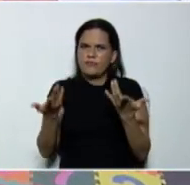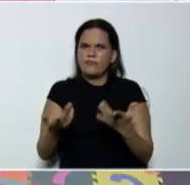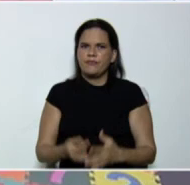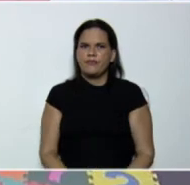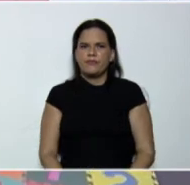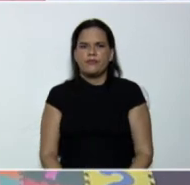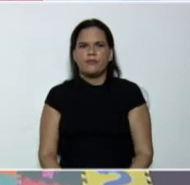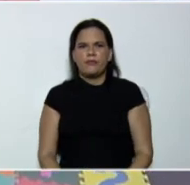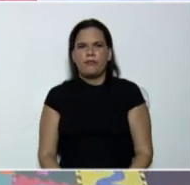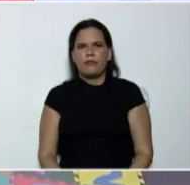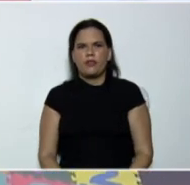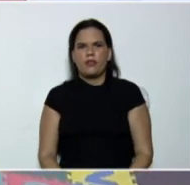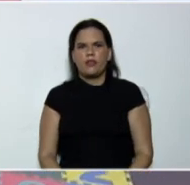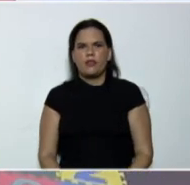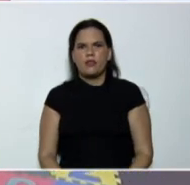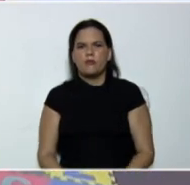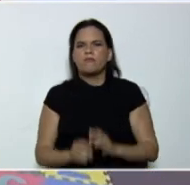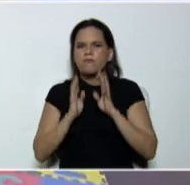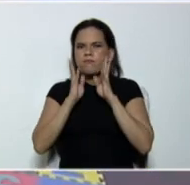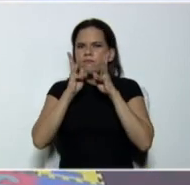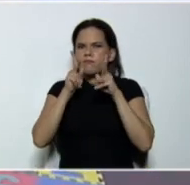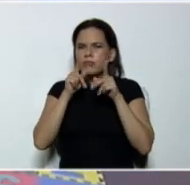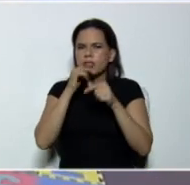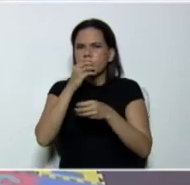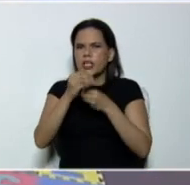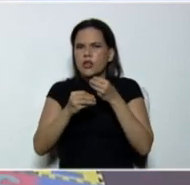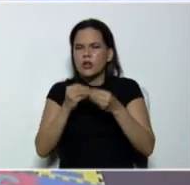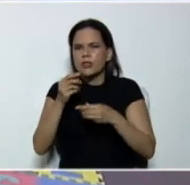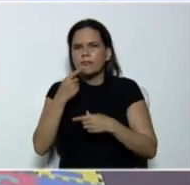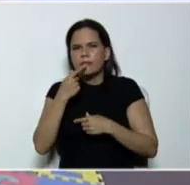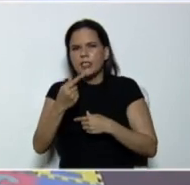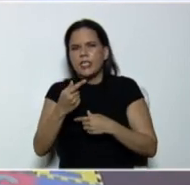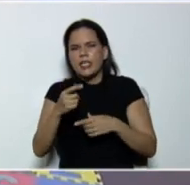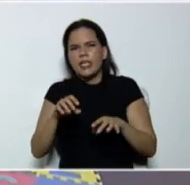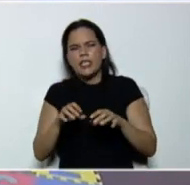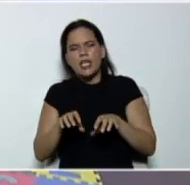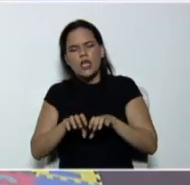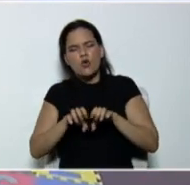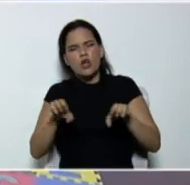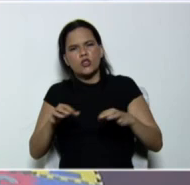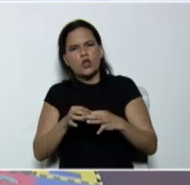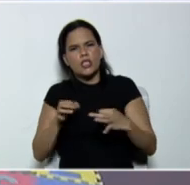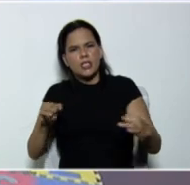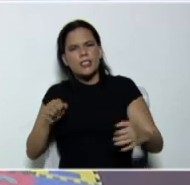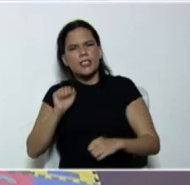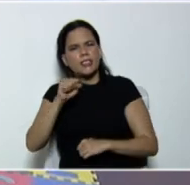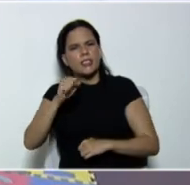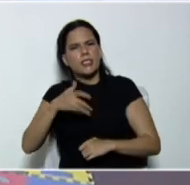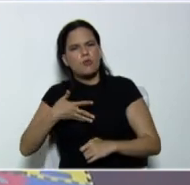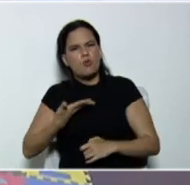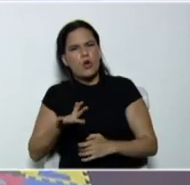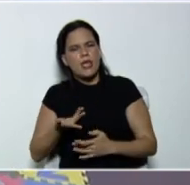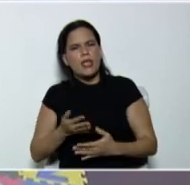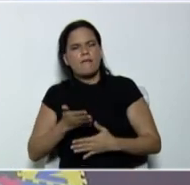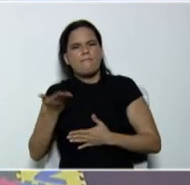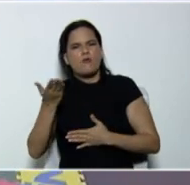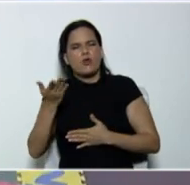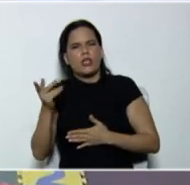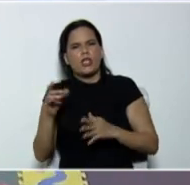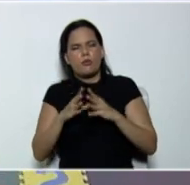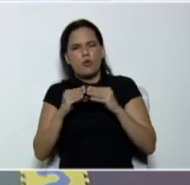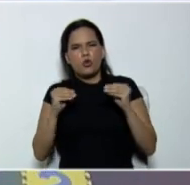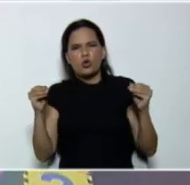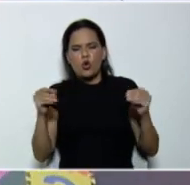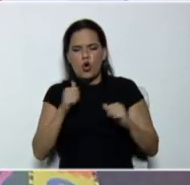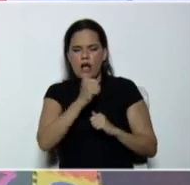y comentarios que nos hacen creer en que esta nueva modalidad de educación a distancia es posible y es valiosa por todos y cada uno